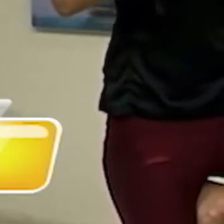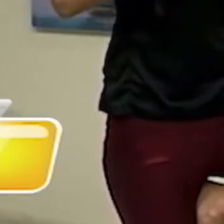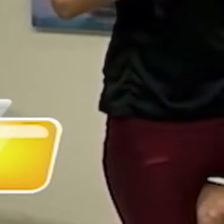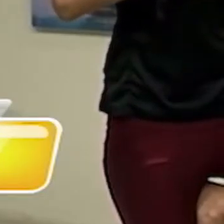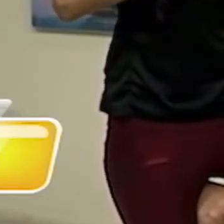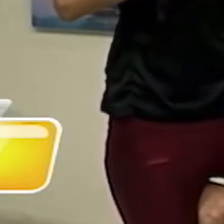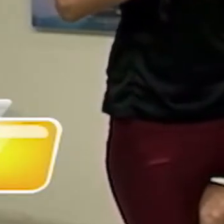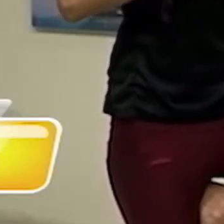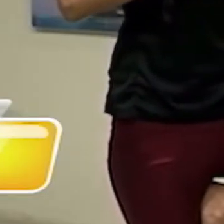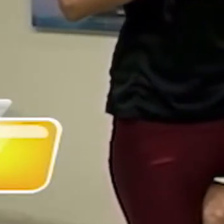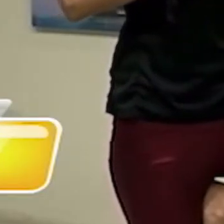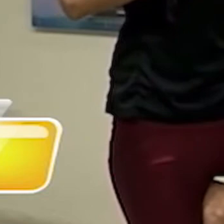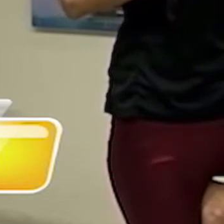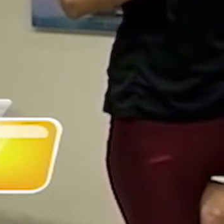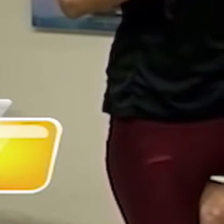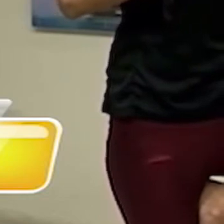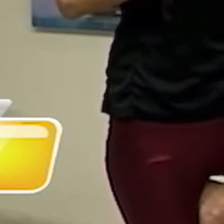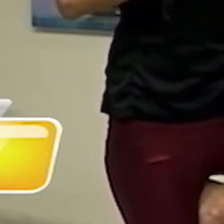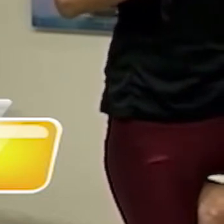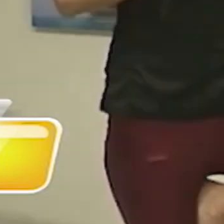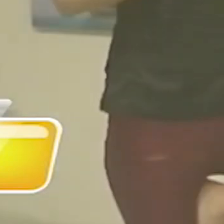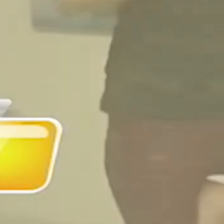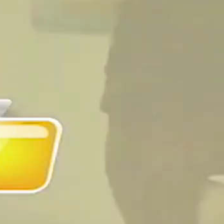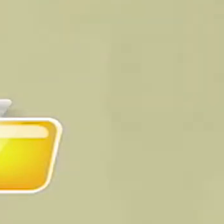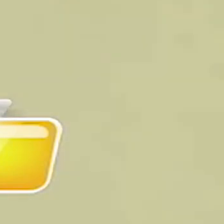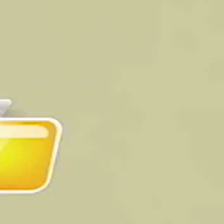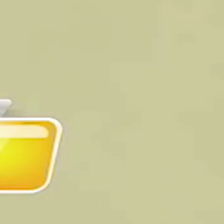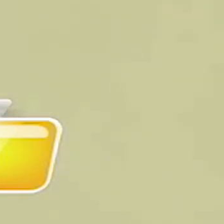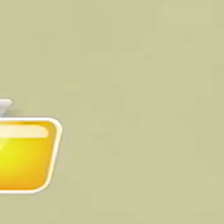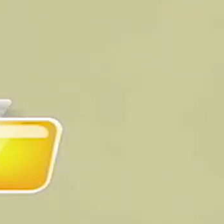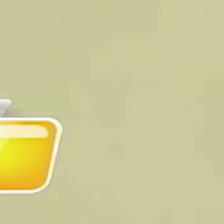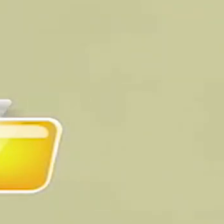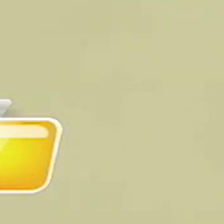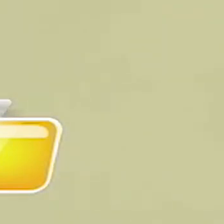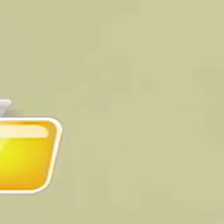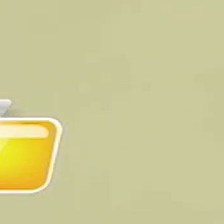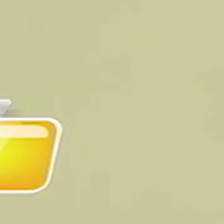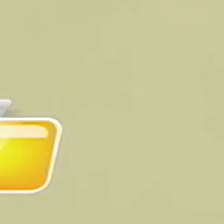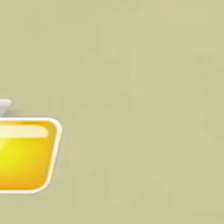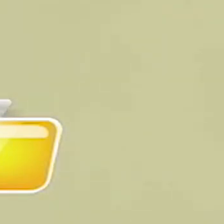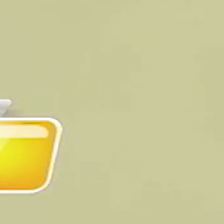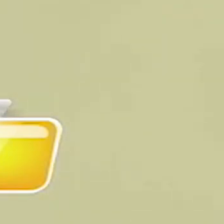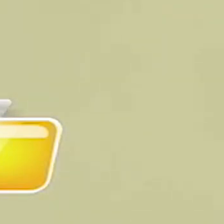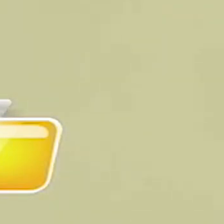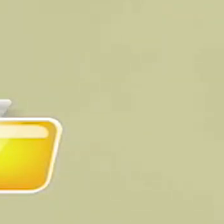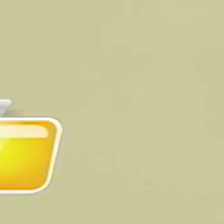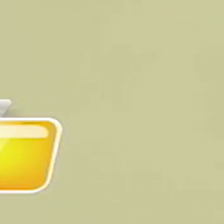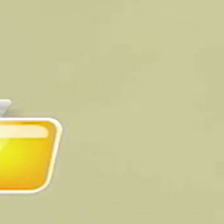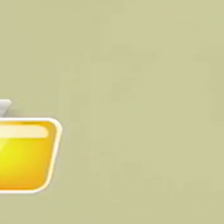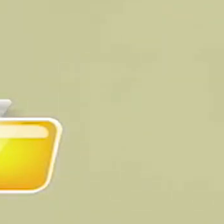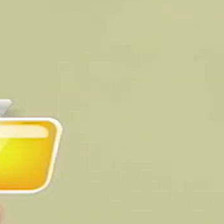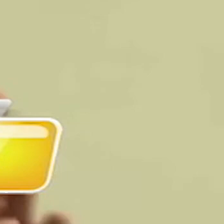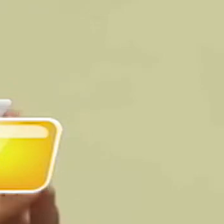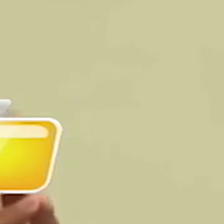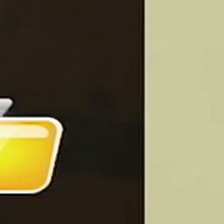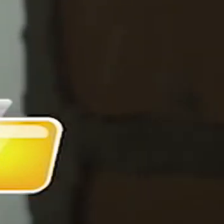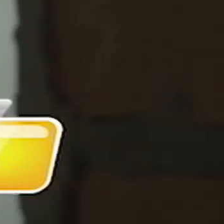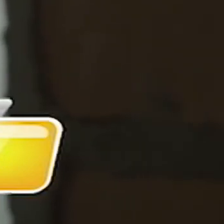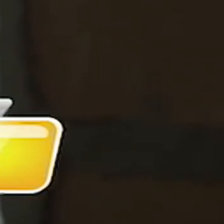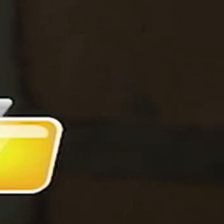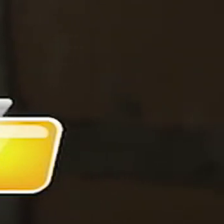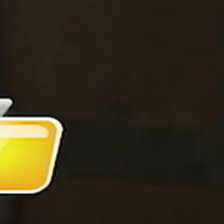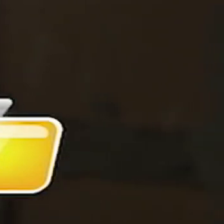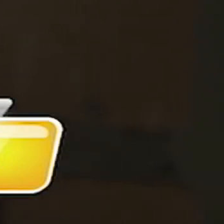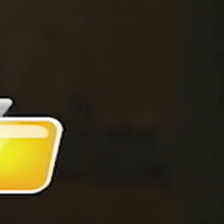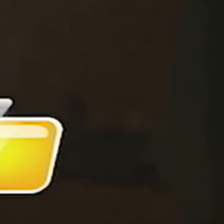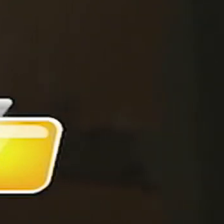Costa Rica es. Este miércoles regresa Ale Ulate con una clase más de yoga. Las